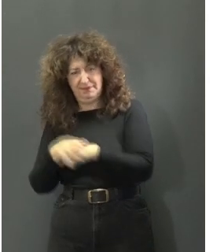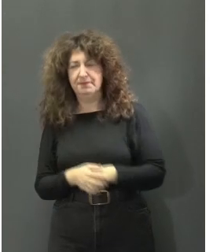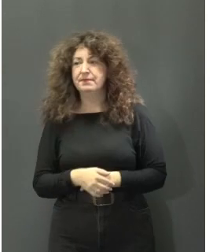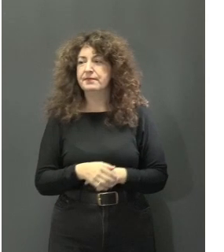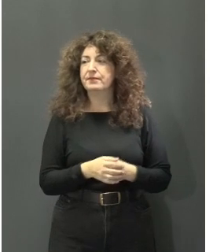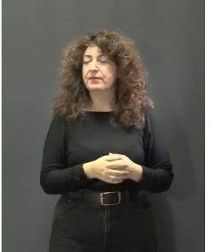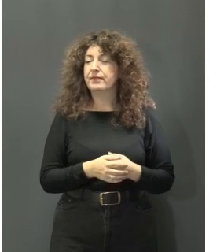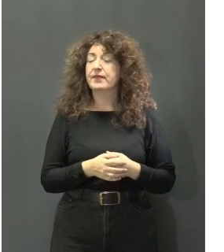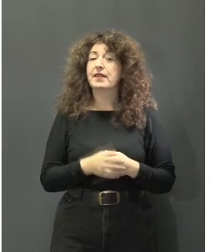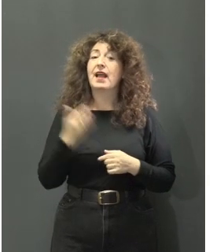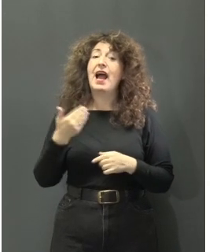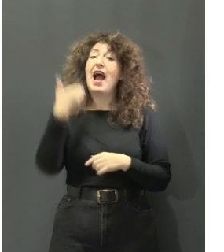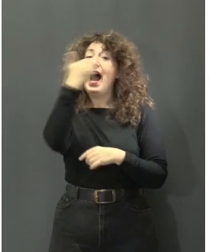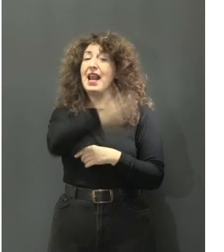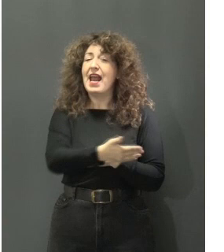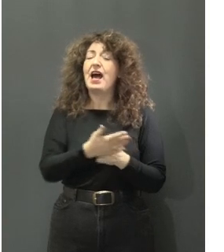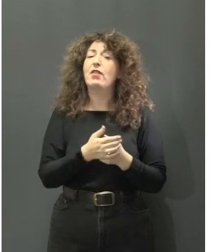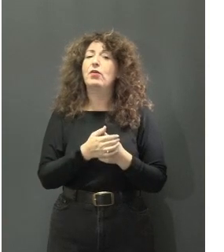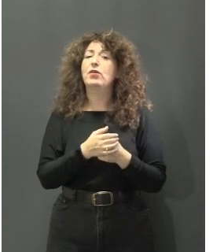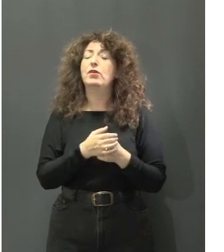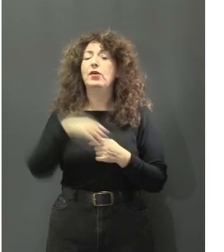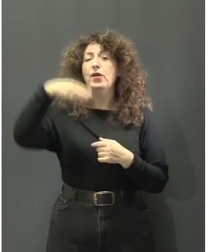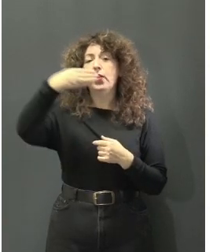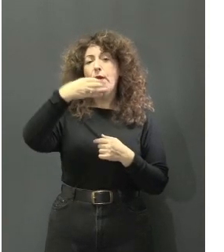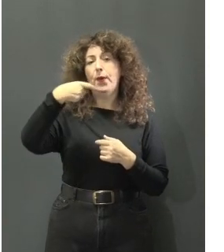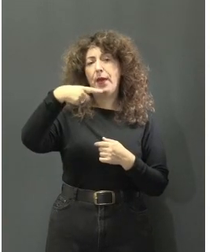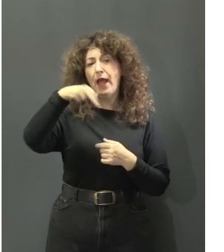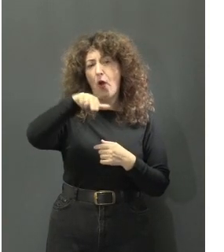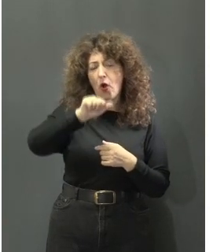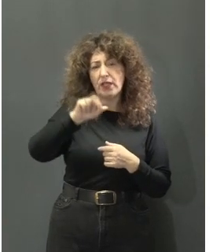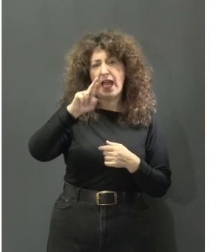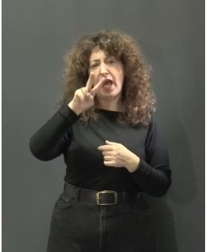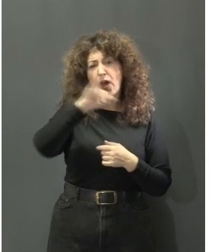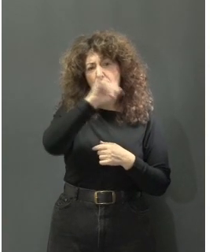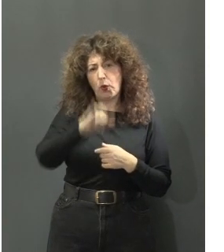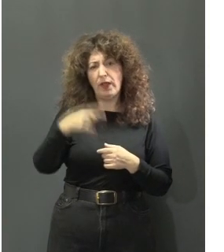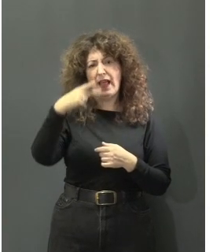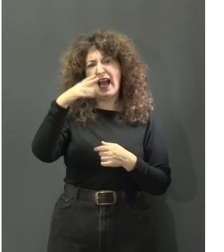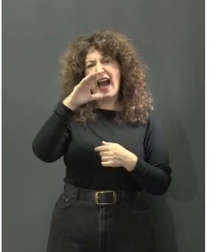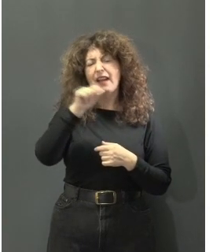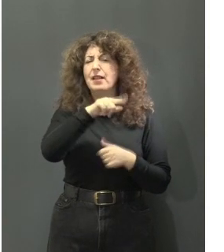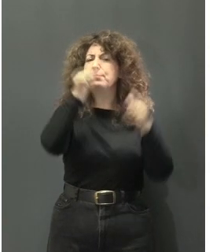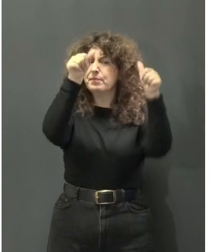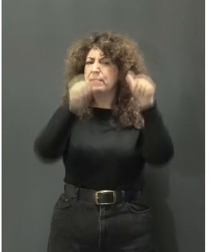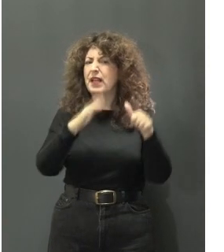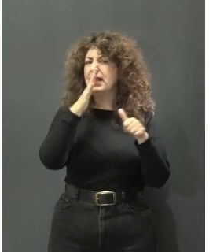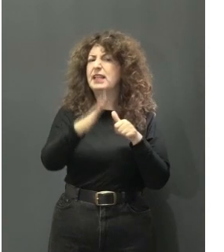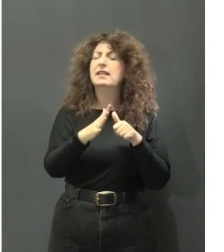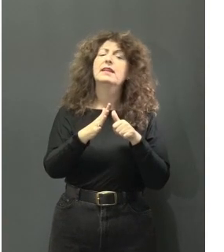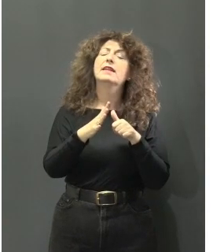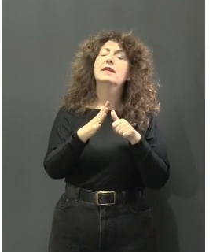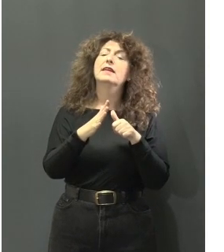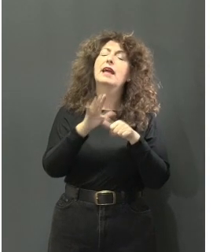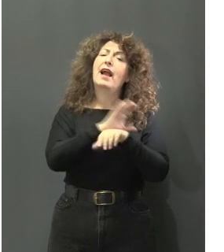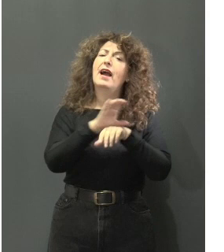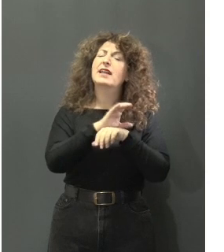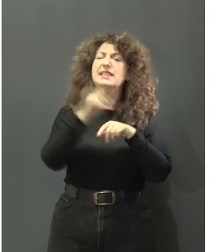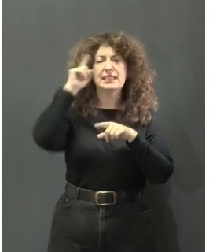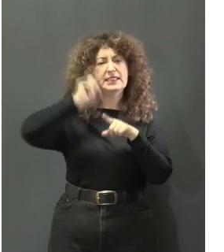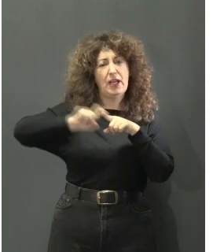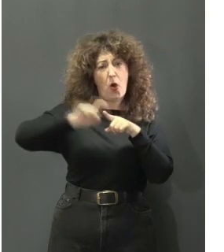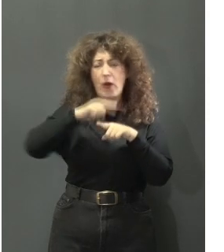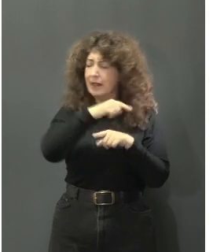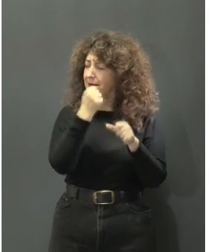Al lado de María tenemos a Begoña Ruiz García, que es licenciada en Psicología. Ha trabajado